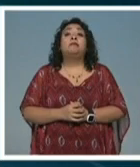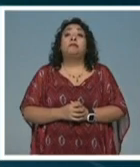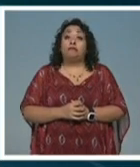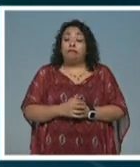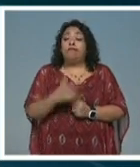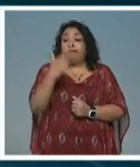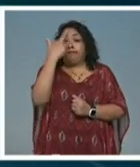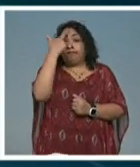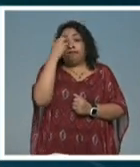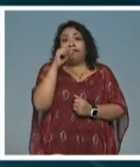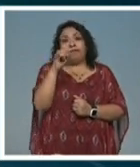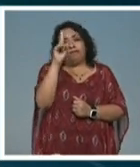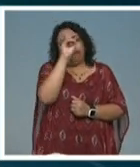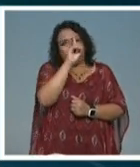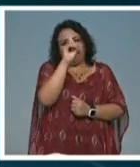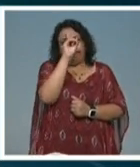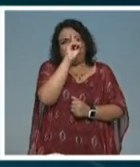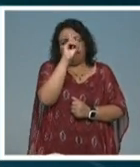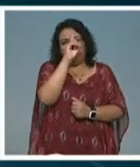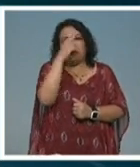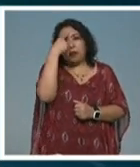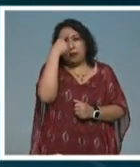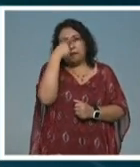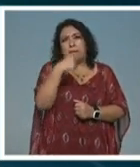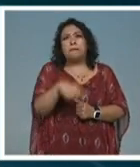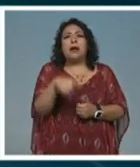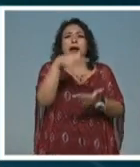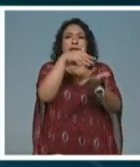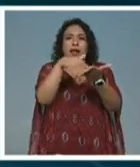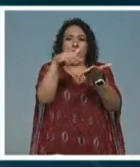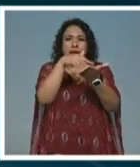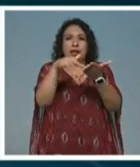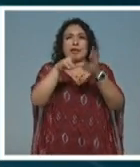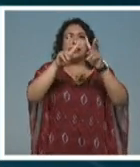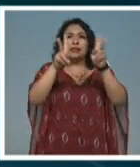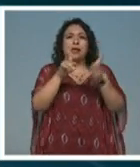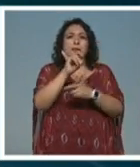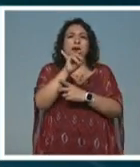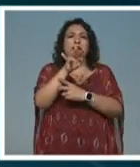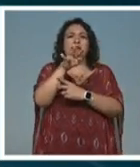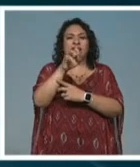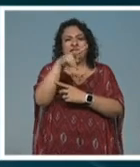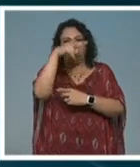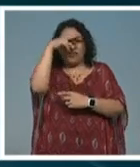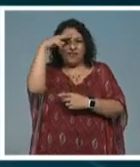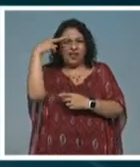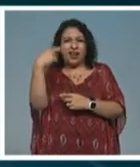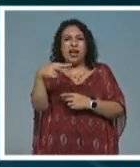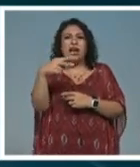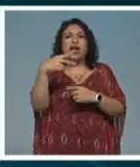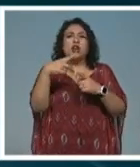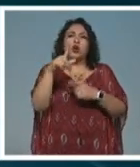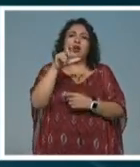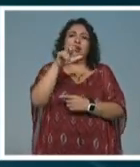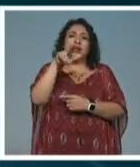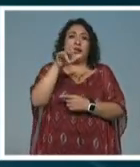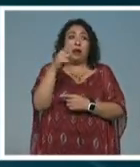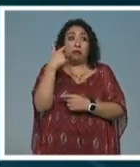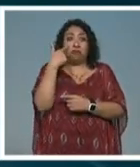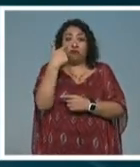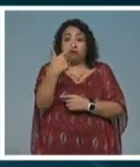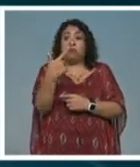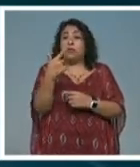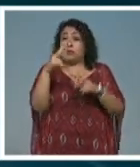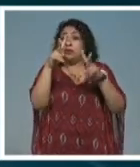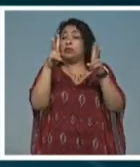Una razón más, una recomendación más para leer El Invencible Verano de Liliana. Ya escuchábamos